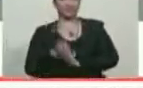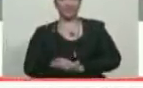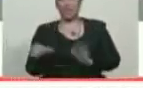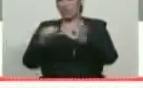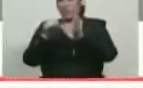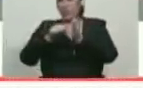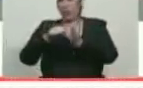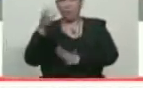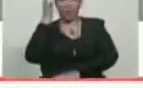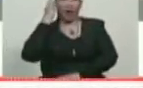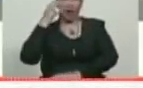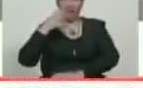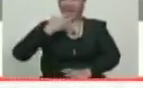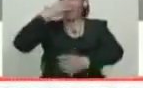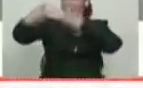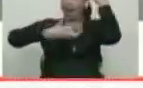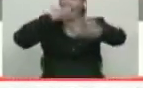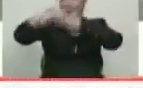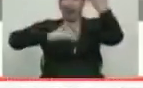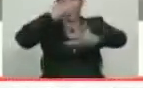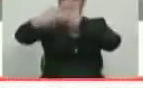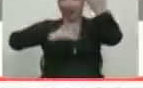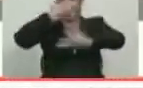¿Dónde están las mujeres?